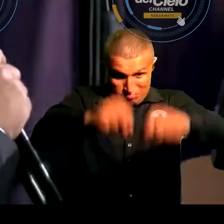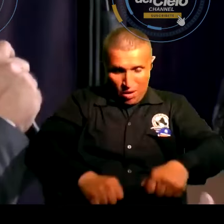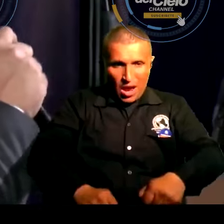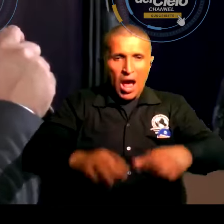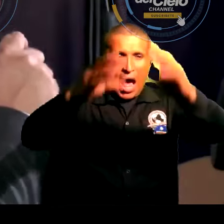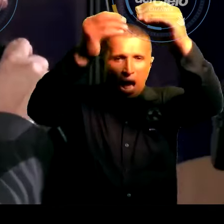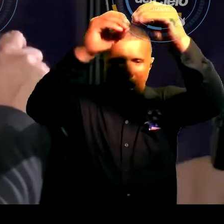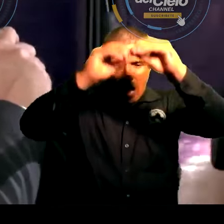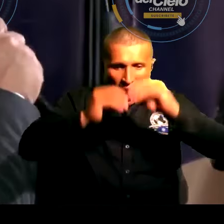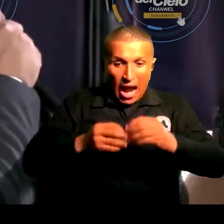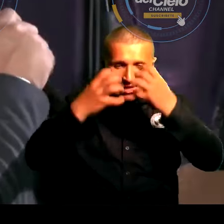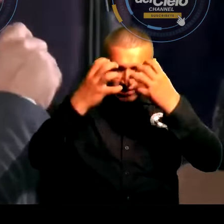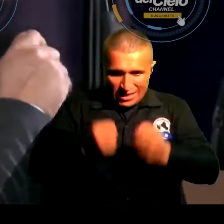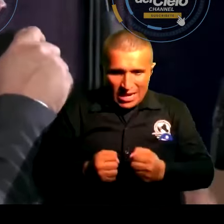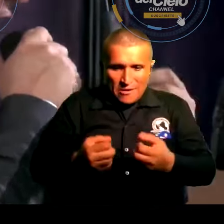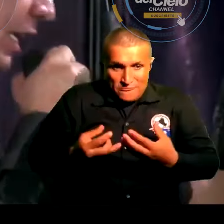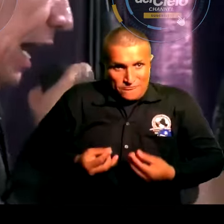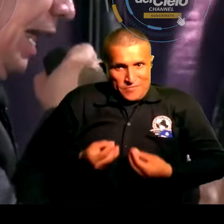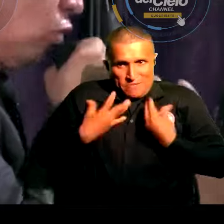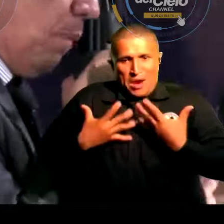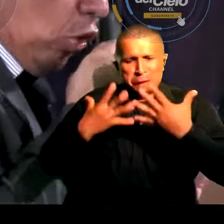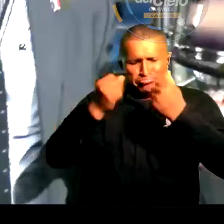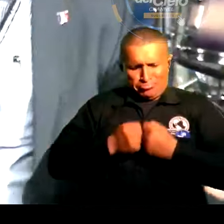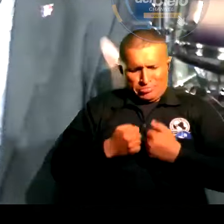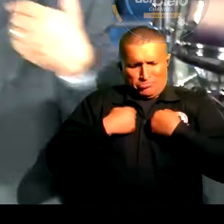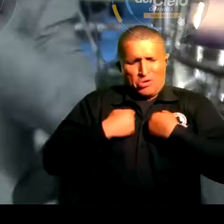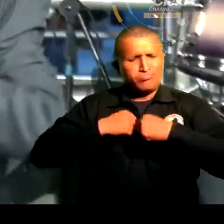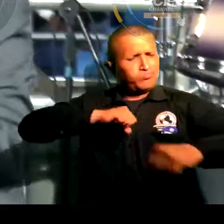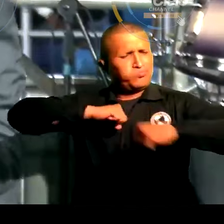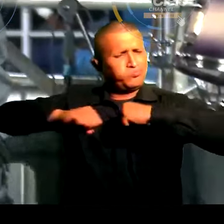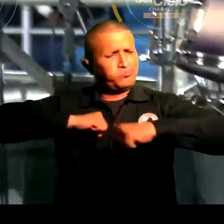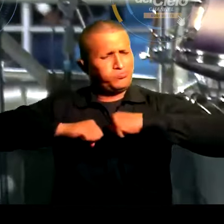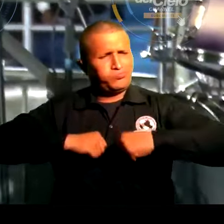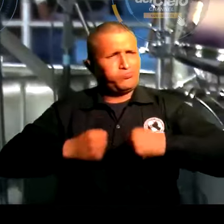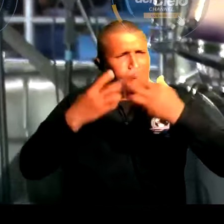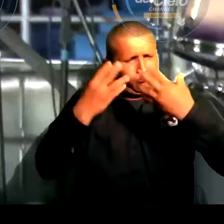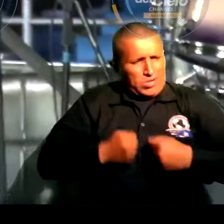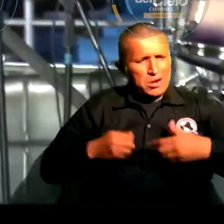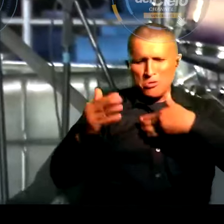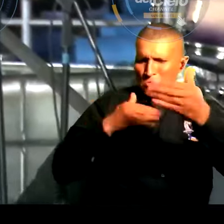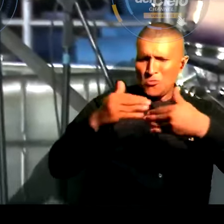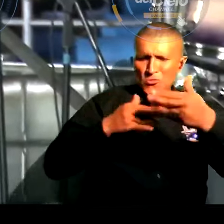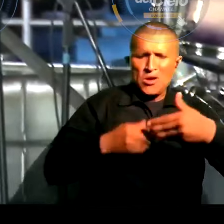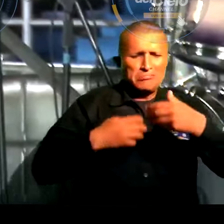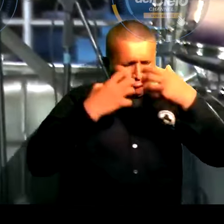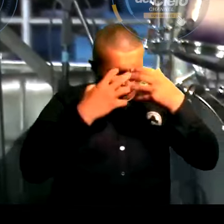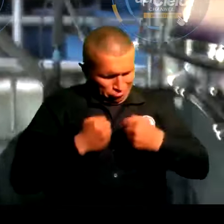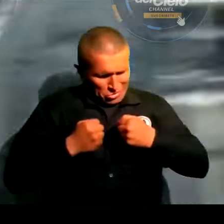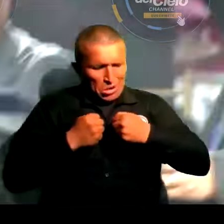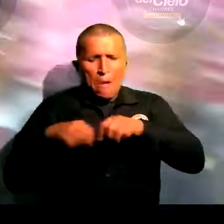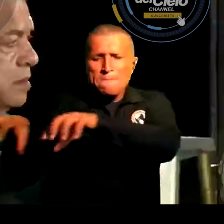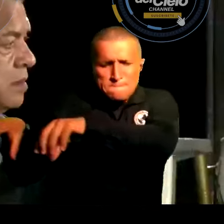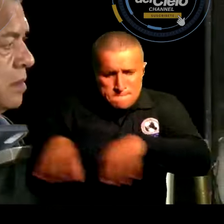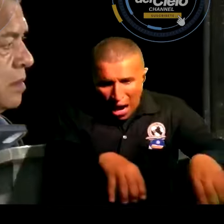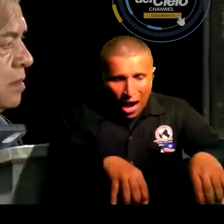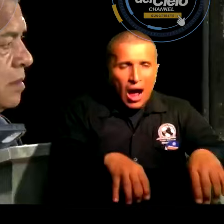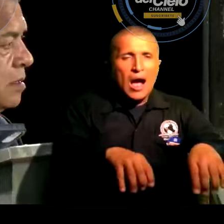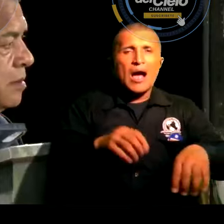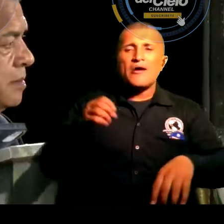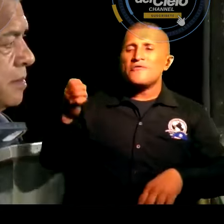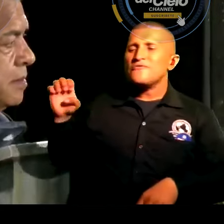quiere, vivir como quiere, hacer lo que quiere, cuando quiere y donde quiere. Pero ese evangelio